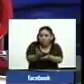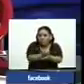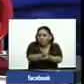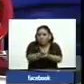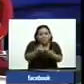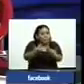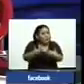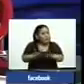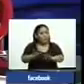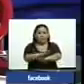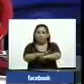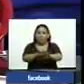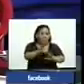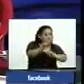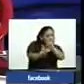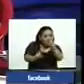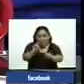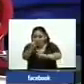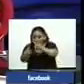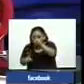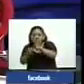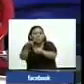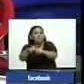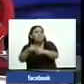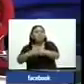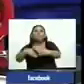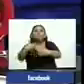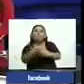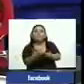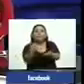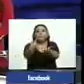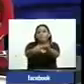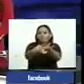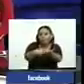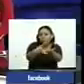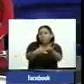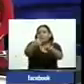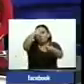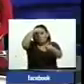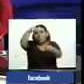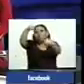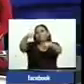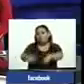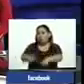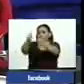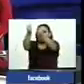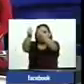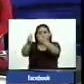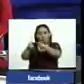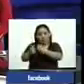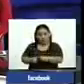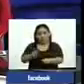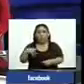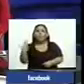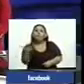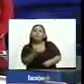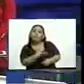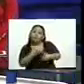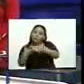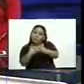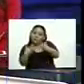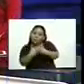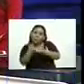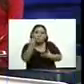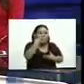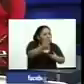la jornada de consultas y se procederá a las discusiones para la pronta aprobación del plan de gastos. Y nosotros, como Noticiero Hechos, le hemos dado